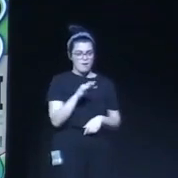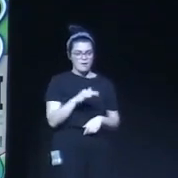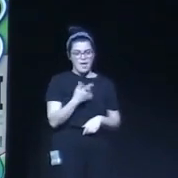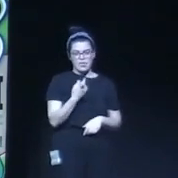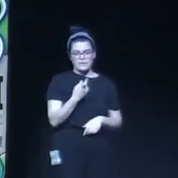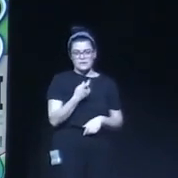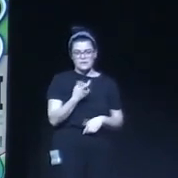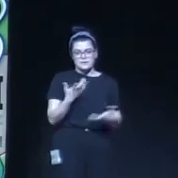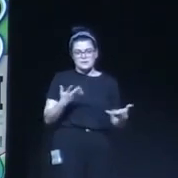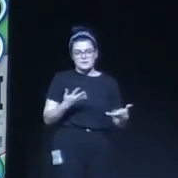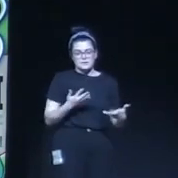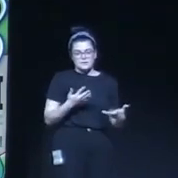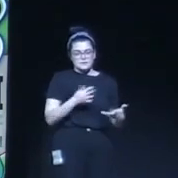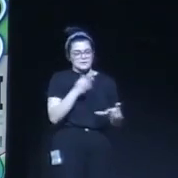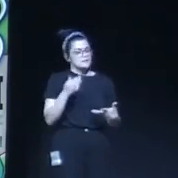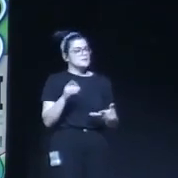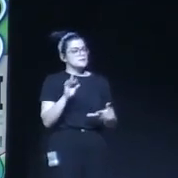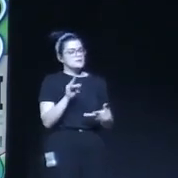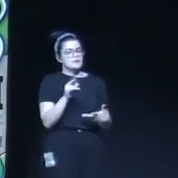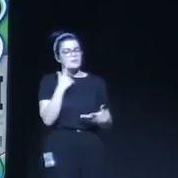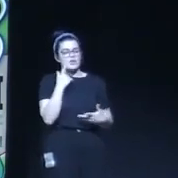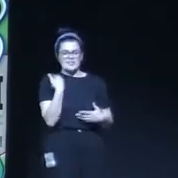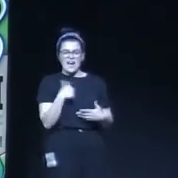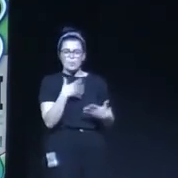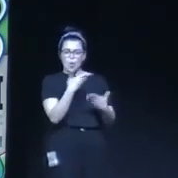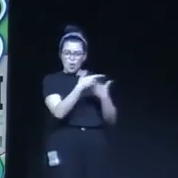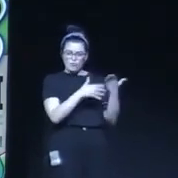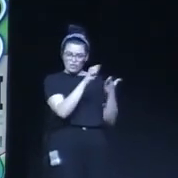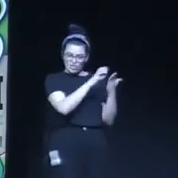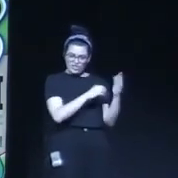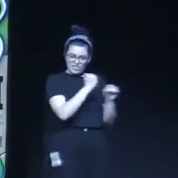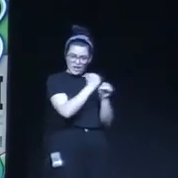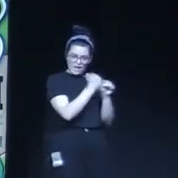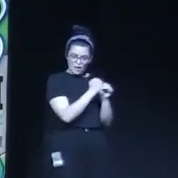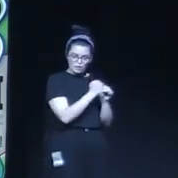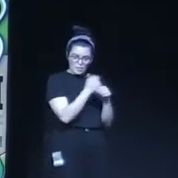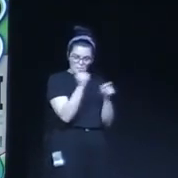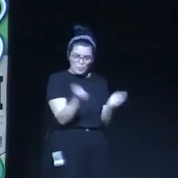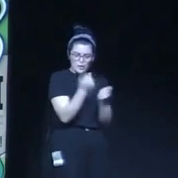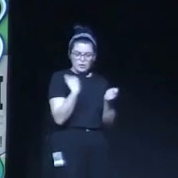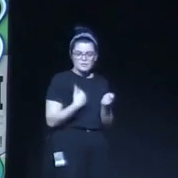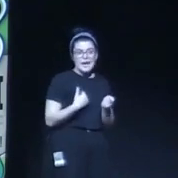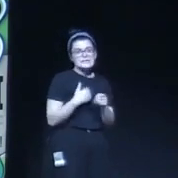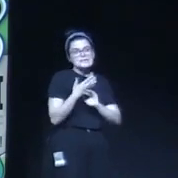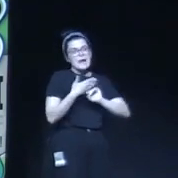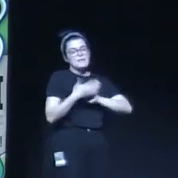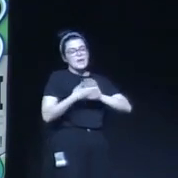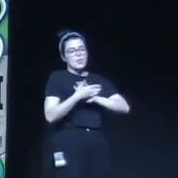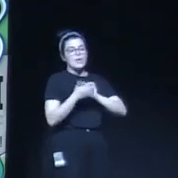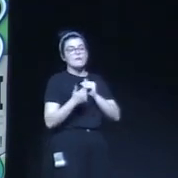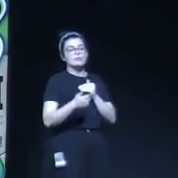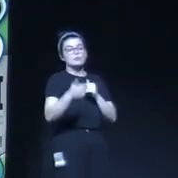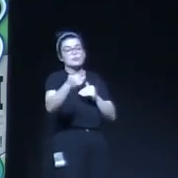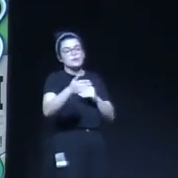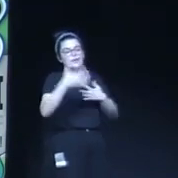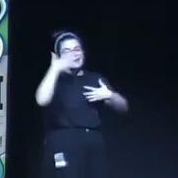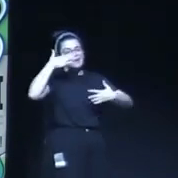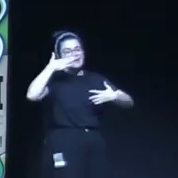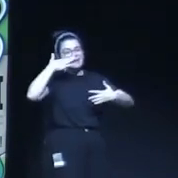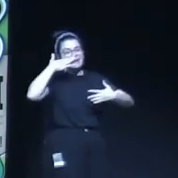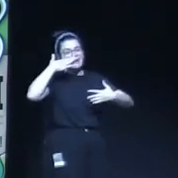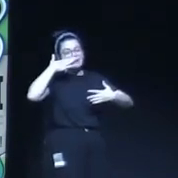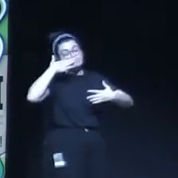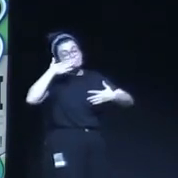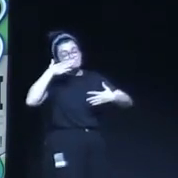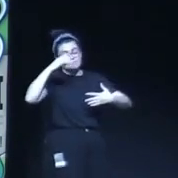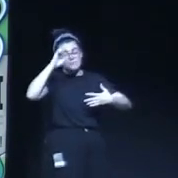hay cantidad de trabajos que están publicados, claro. Y de momento es un tema futuro que no se sabe. Pero